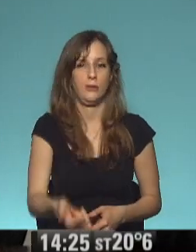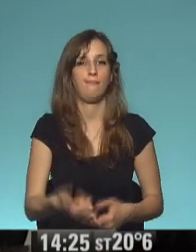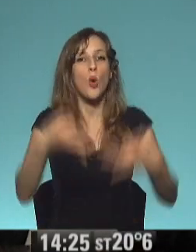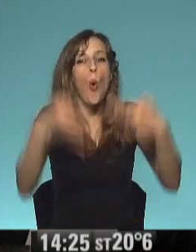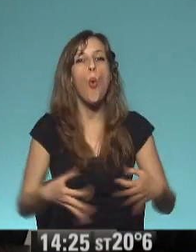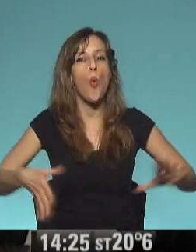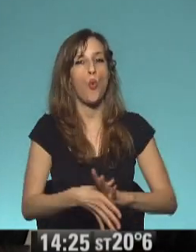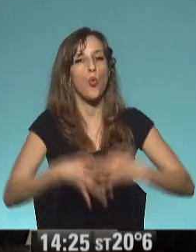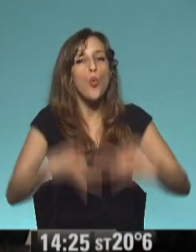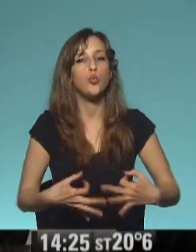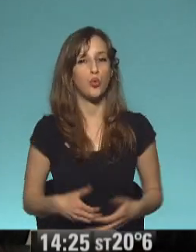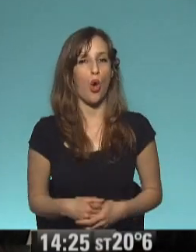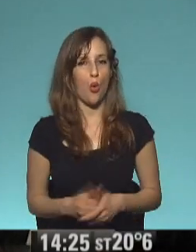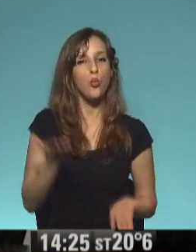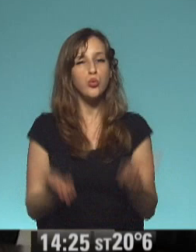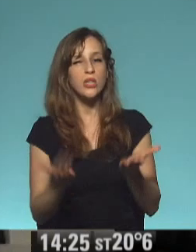justo.